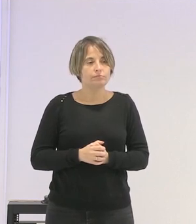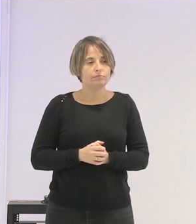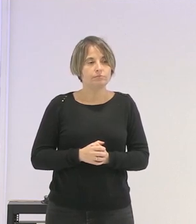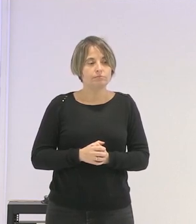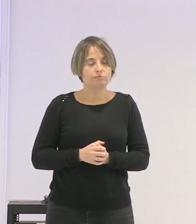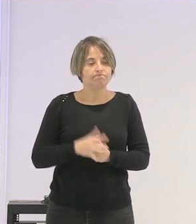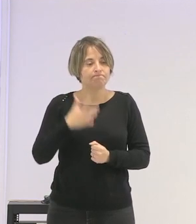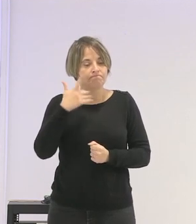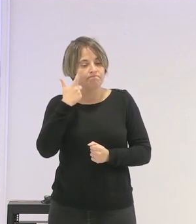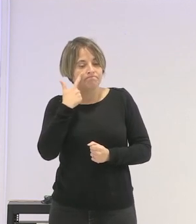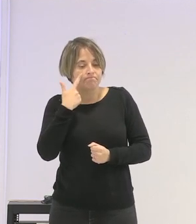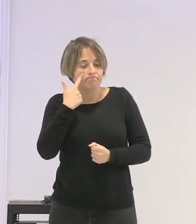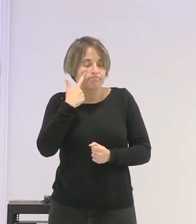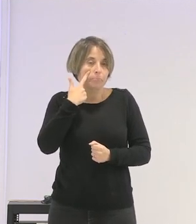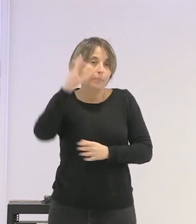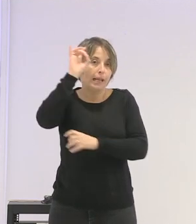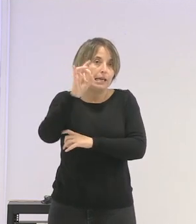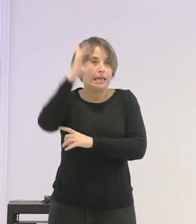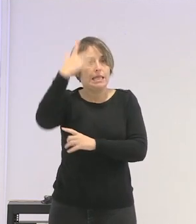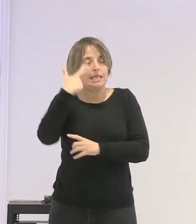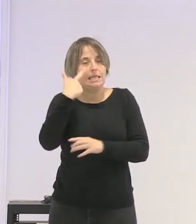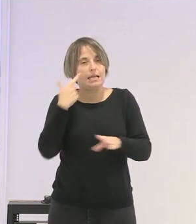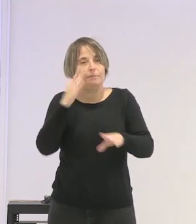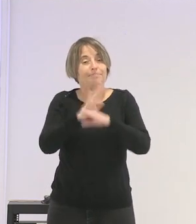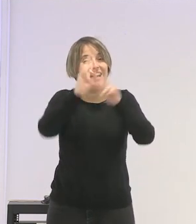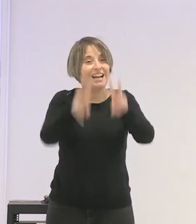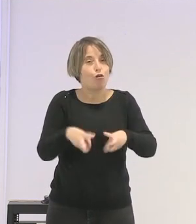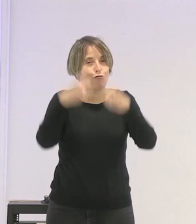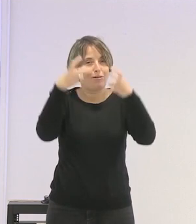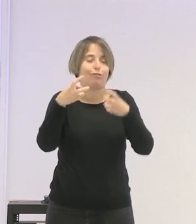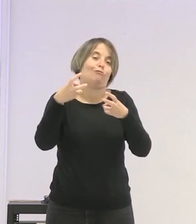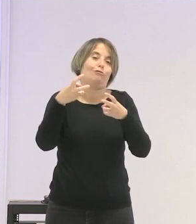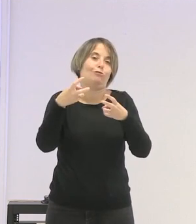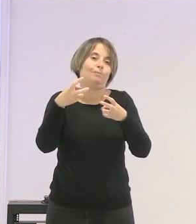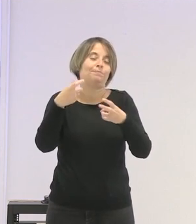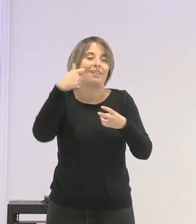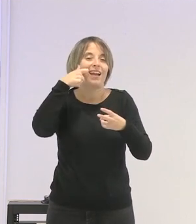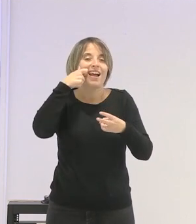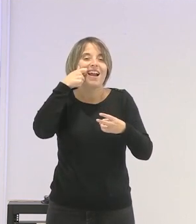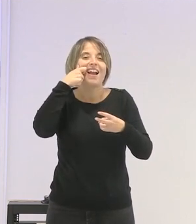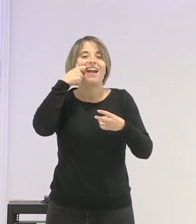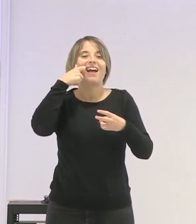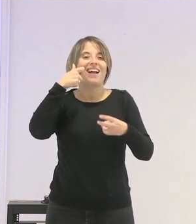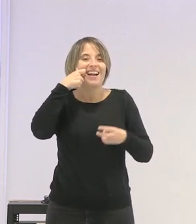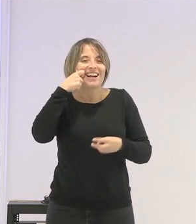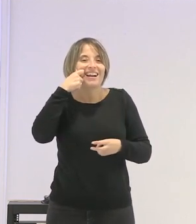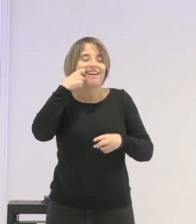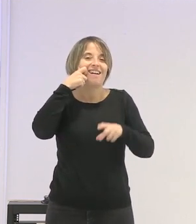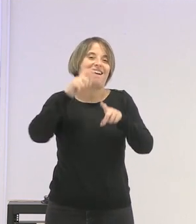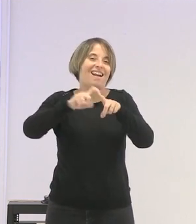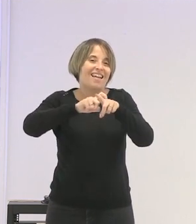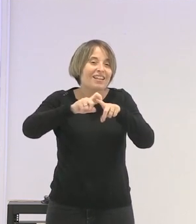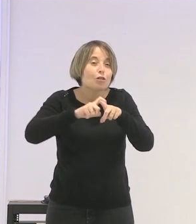de las digamos, ideas que se suelen utilizar para hablar de esta renovación, que se llama la racialización de la